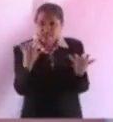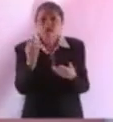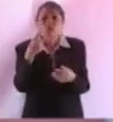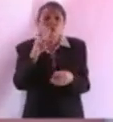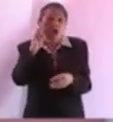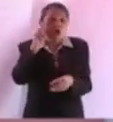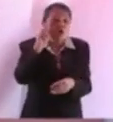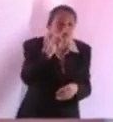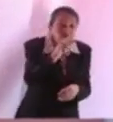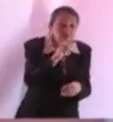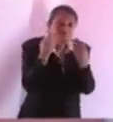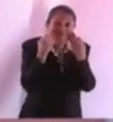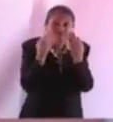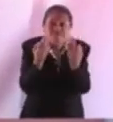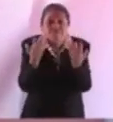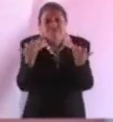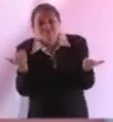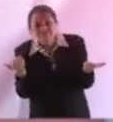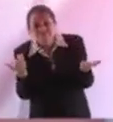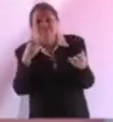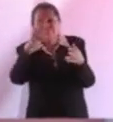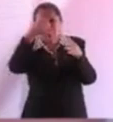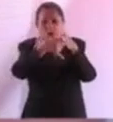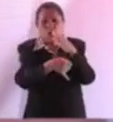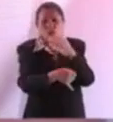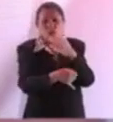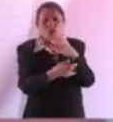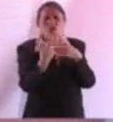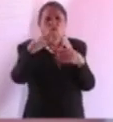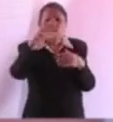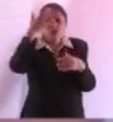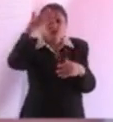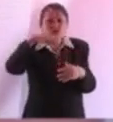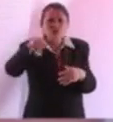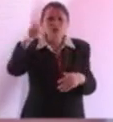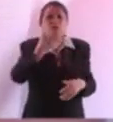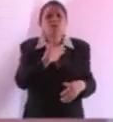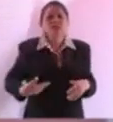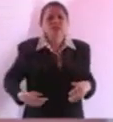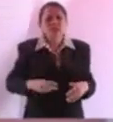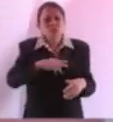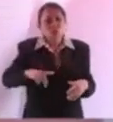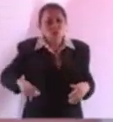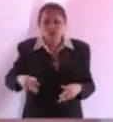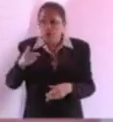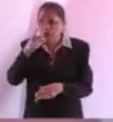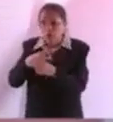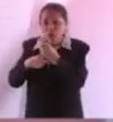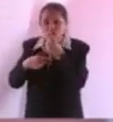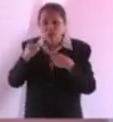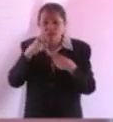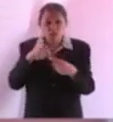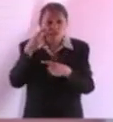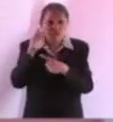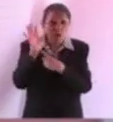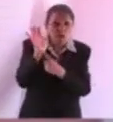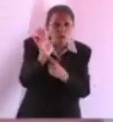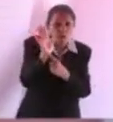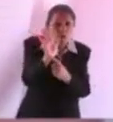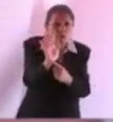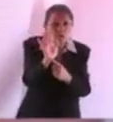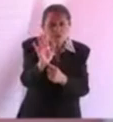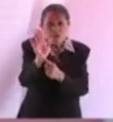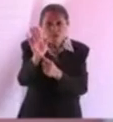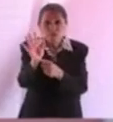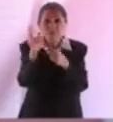Y eso creo que los presidentes municipales creo que nos han dicho, nos han mostrado las